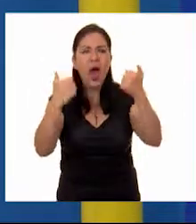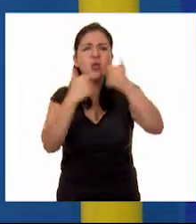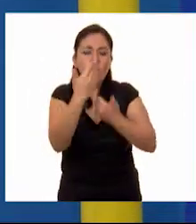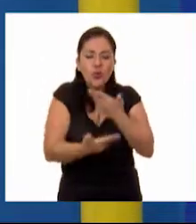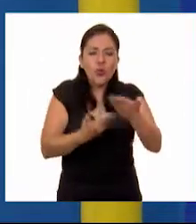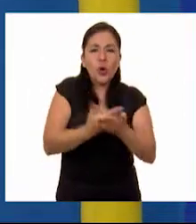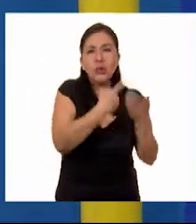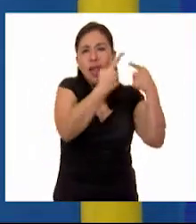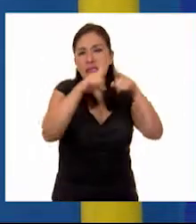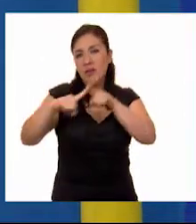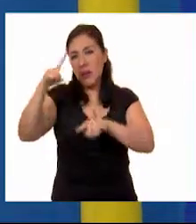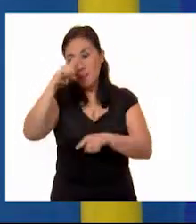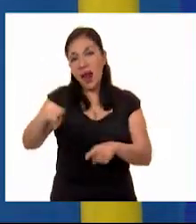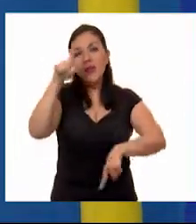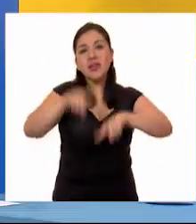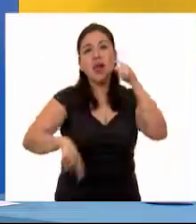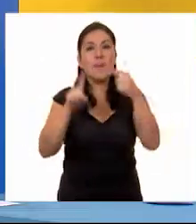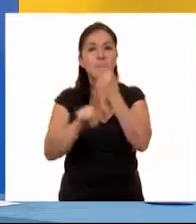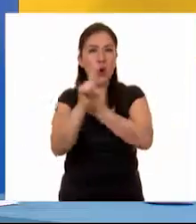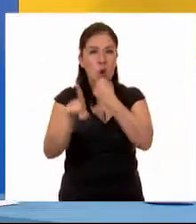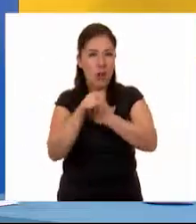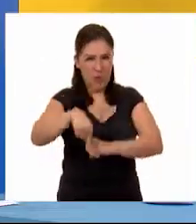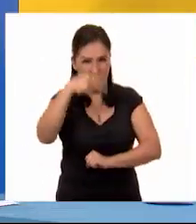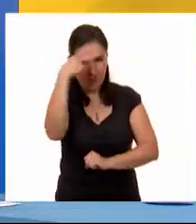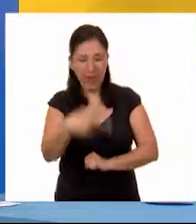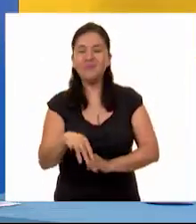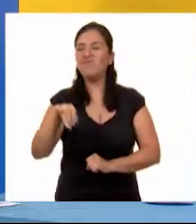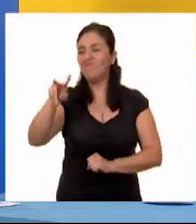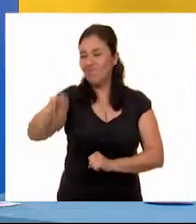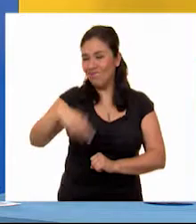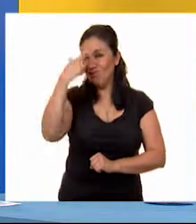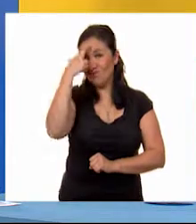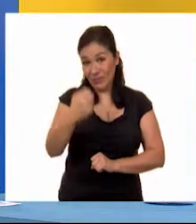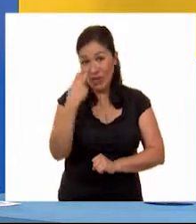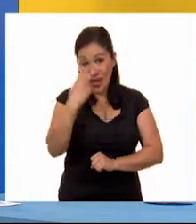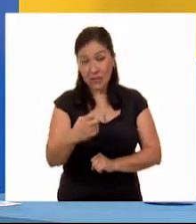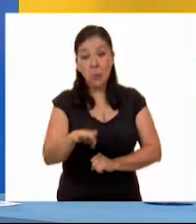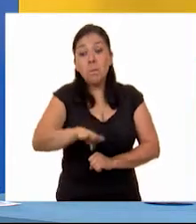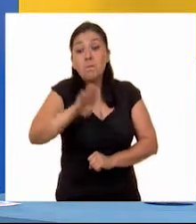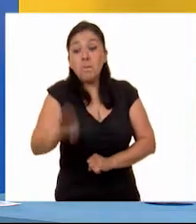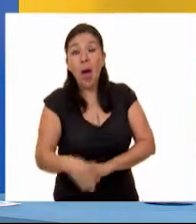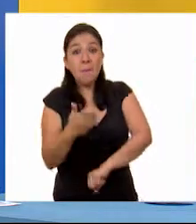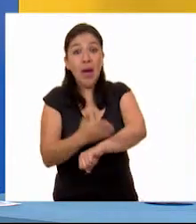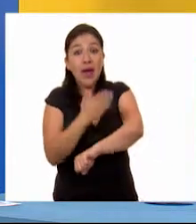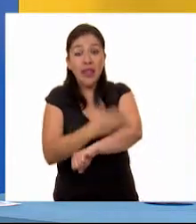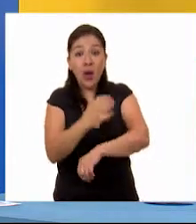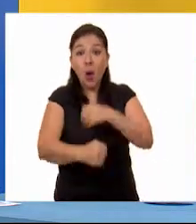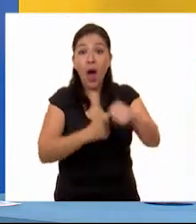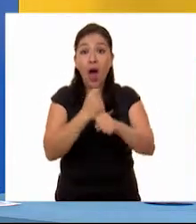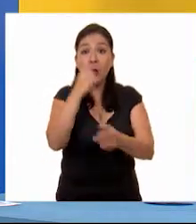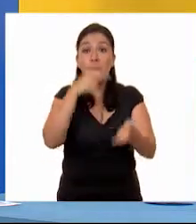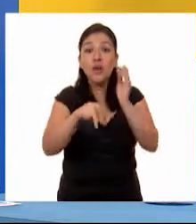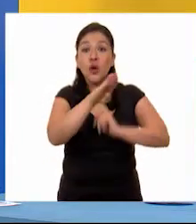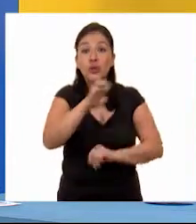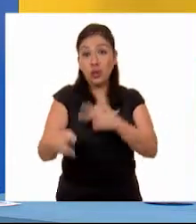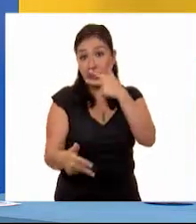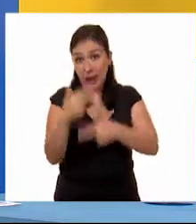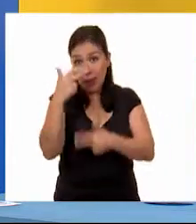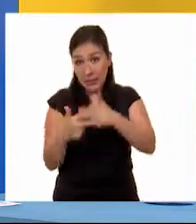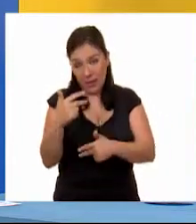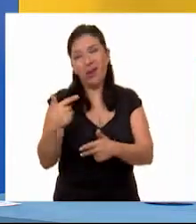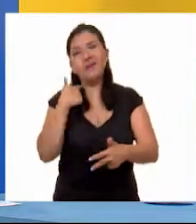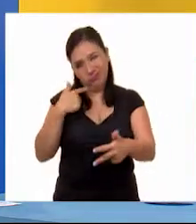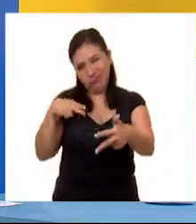propuestas para resolver los problemas en México. Así es, Jenny. Después de que se murió Francisco I. Madero en 1913, de que